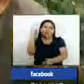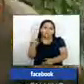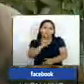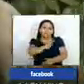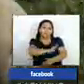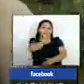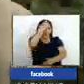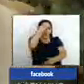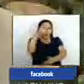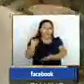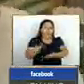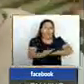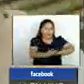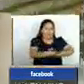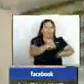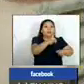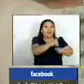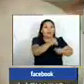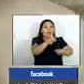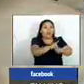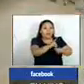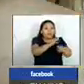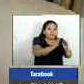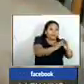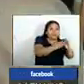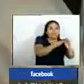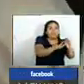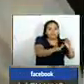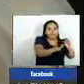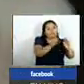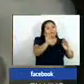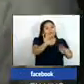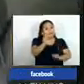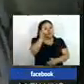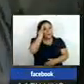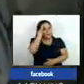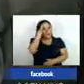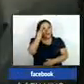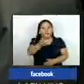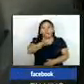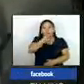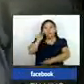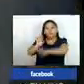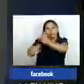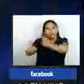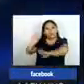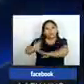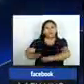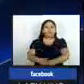de su hija con discapacidad que lo espera en casa. Conozca más de su historia.